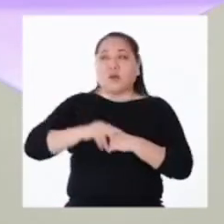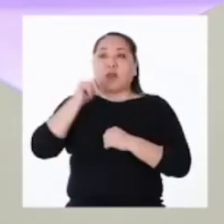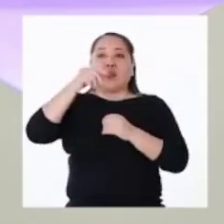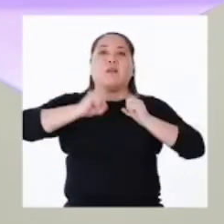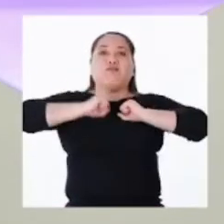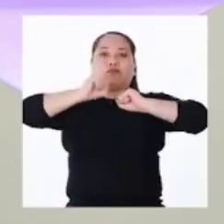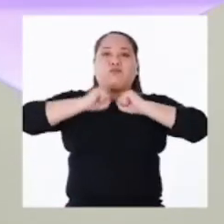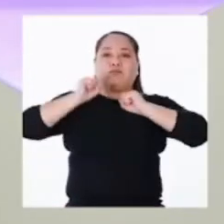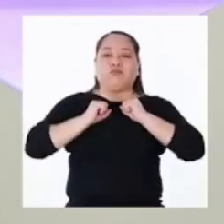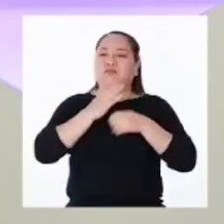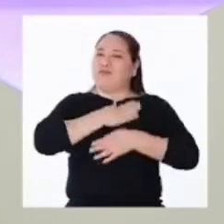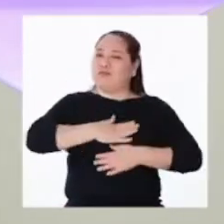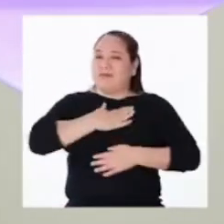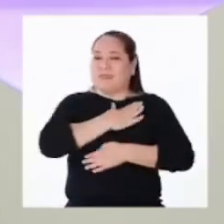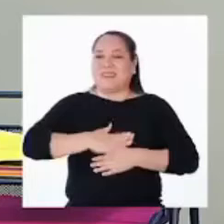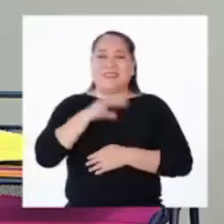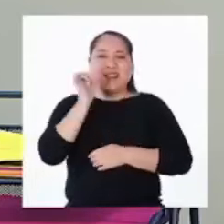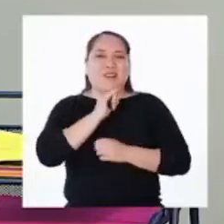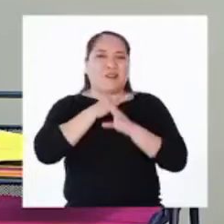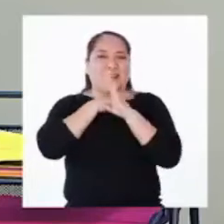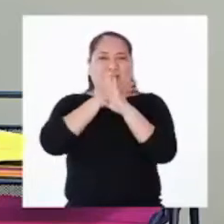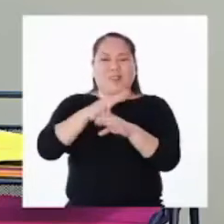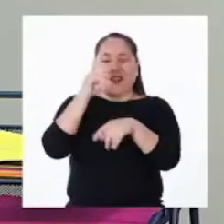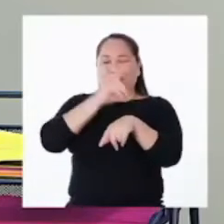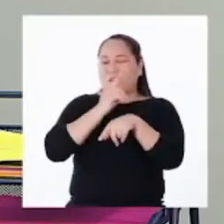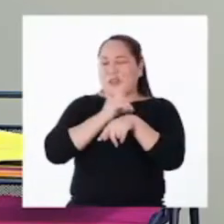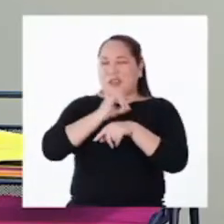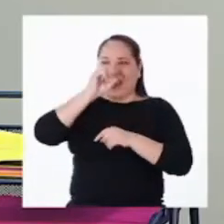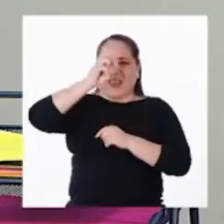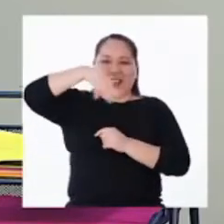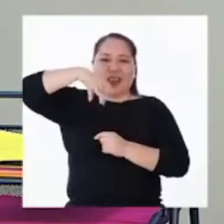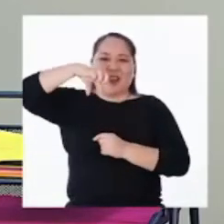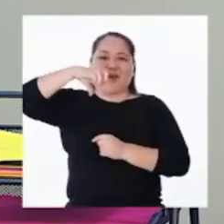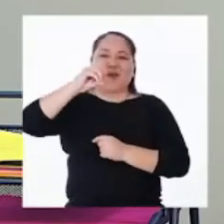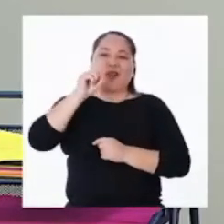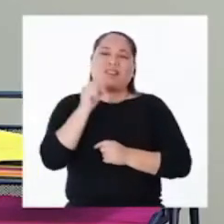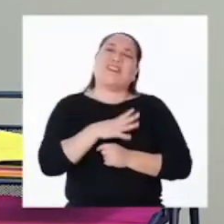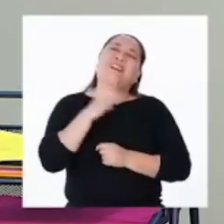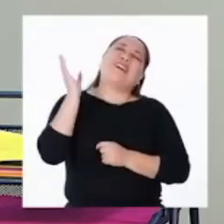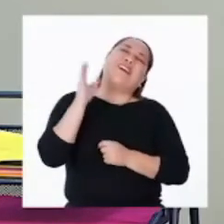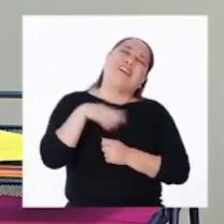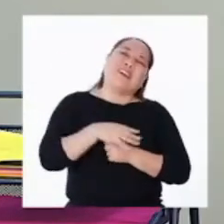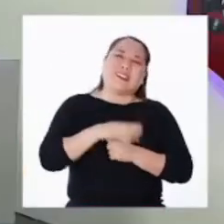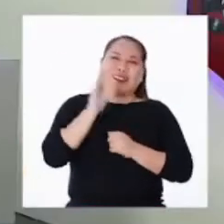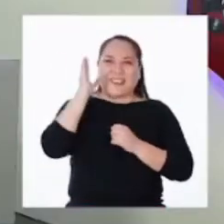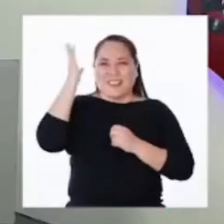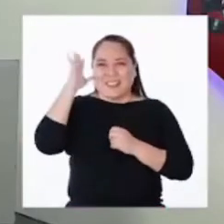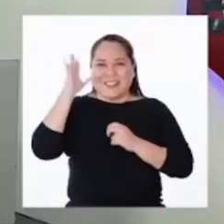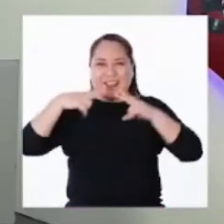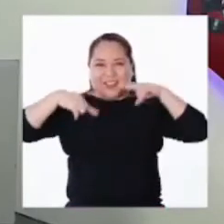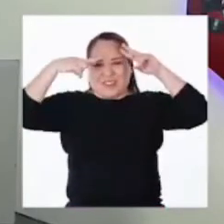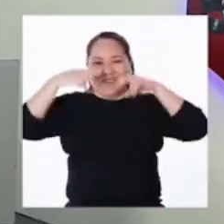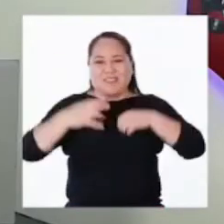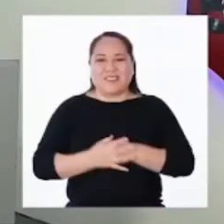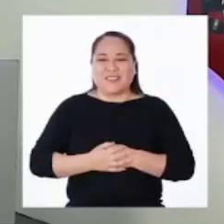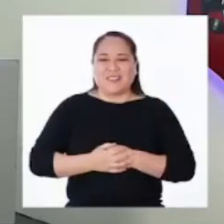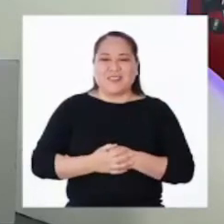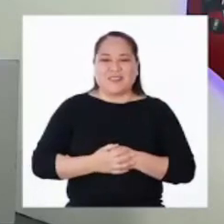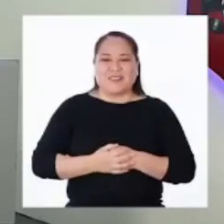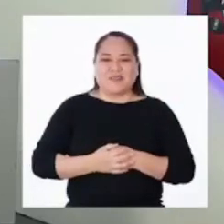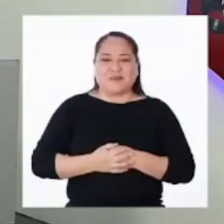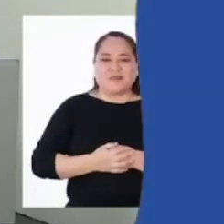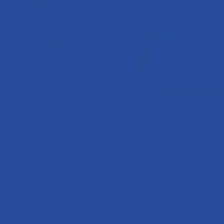y realizar actividades agradables. Como combatir al Dr. Impositive. Ya nos vemos.